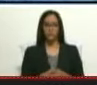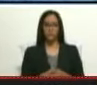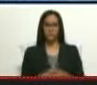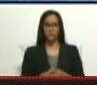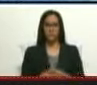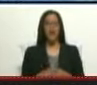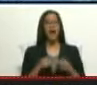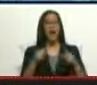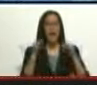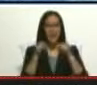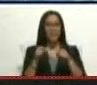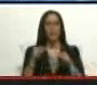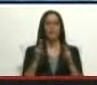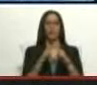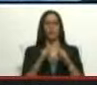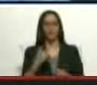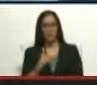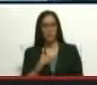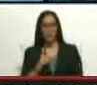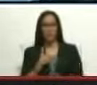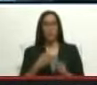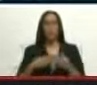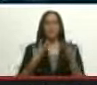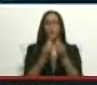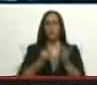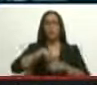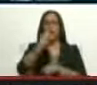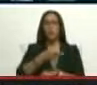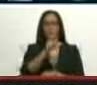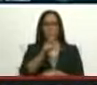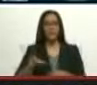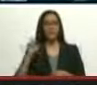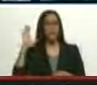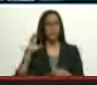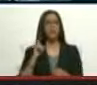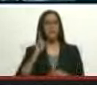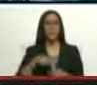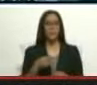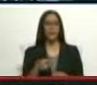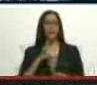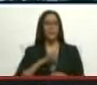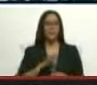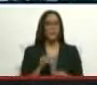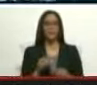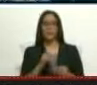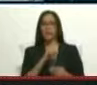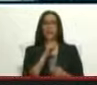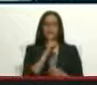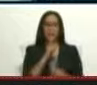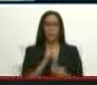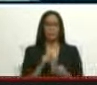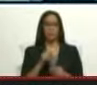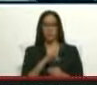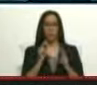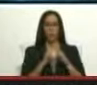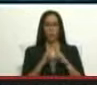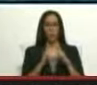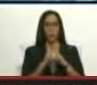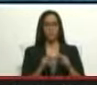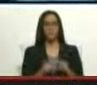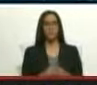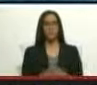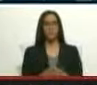Ahí lo conocí yo, junto a otros patriotas también, que también andan anónimos y callados por ahí. En